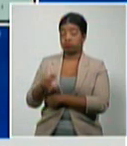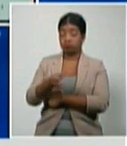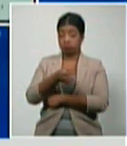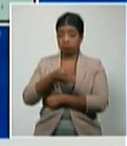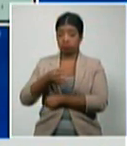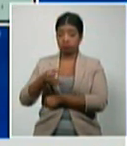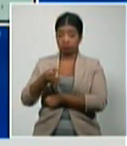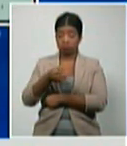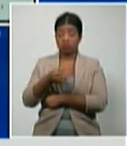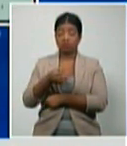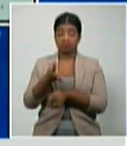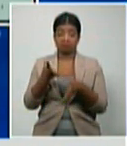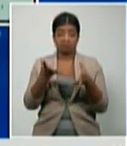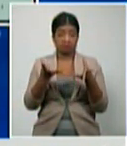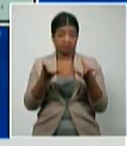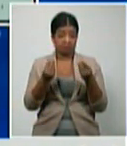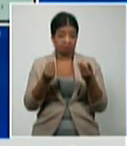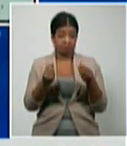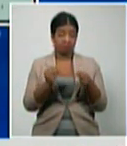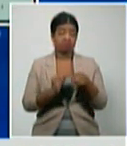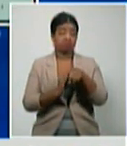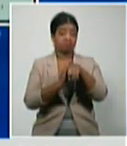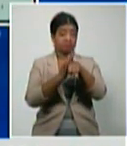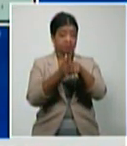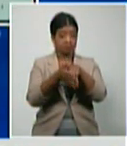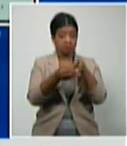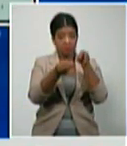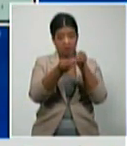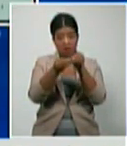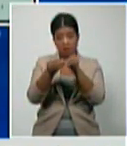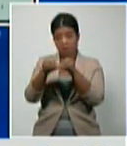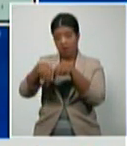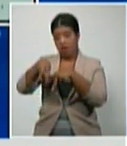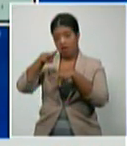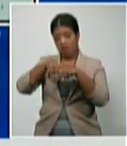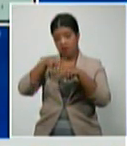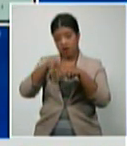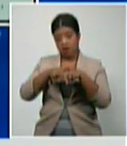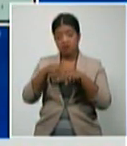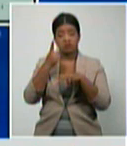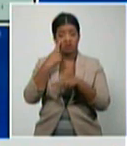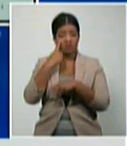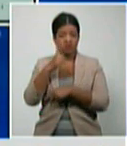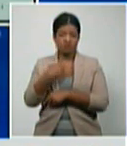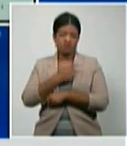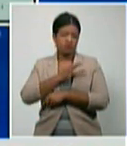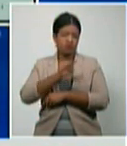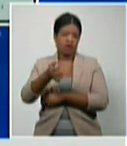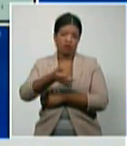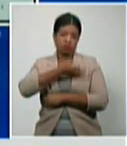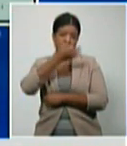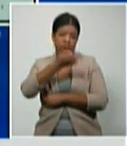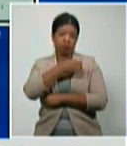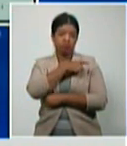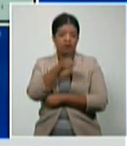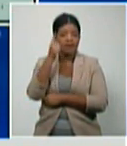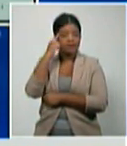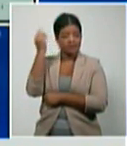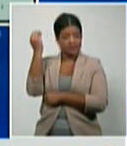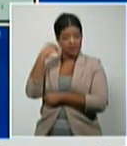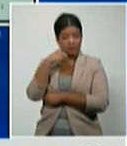importante dispersión de la transmisión en La Habana por razones que hemos explicado y que nuestra población